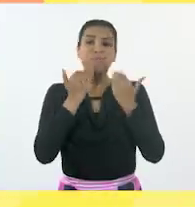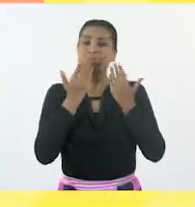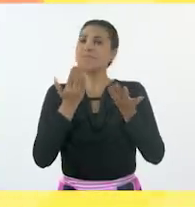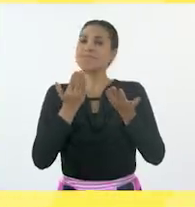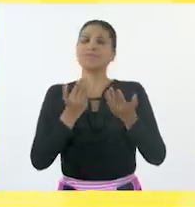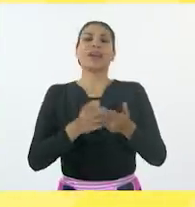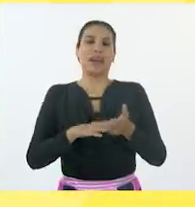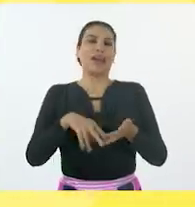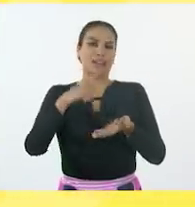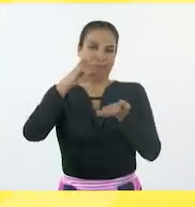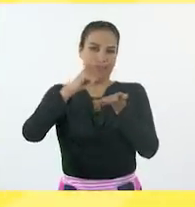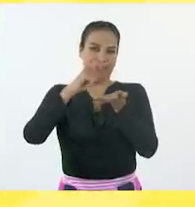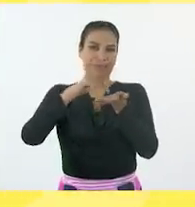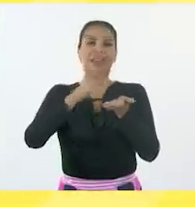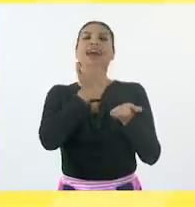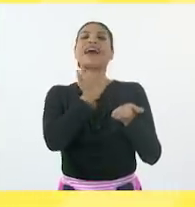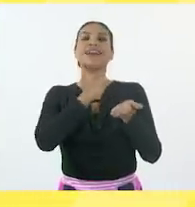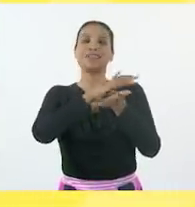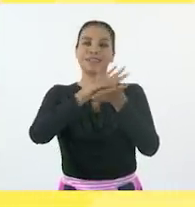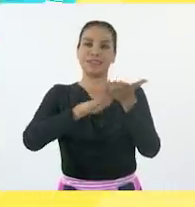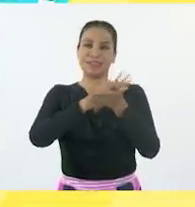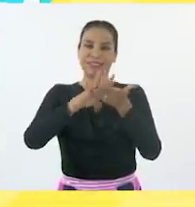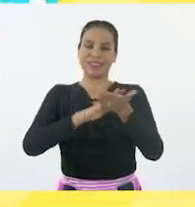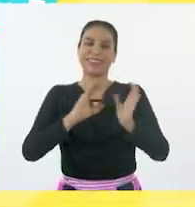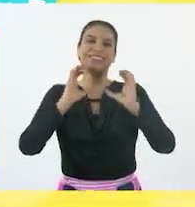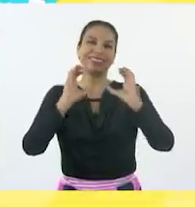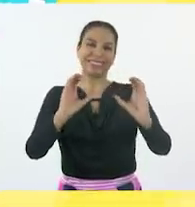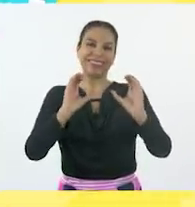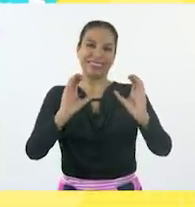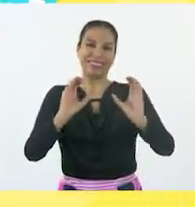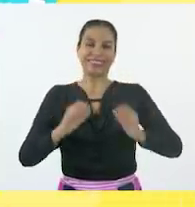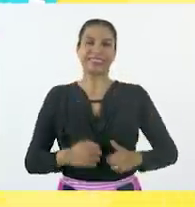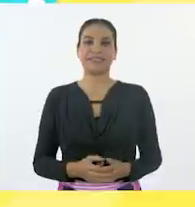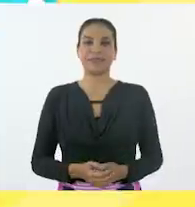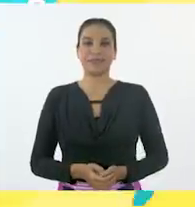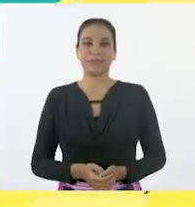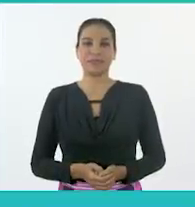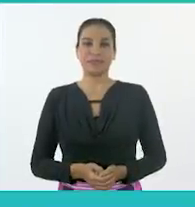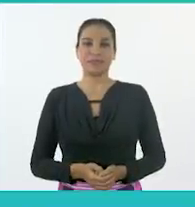usa desinfectantes a base de alcohol. ¡Cuídate!